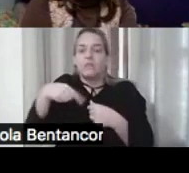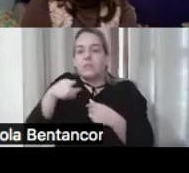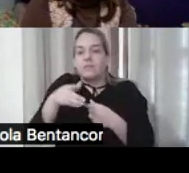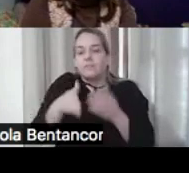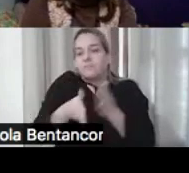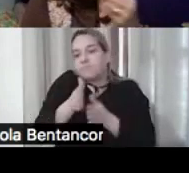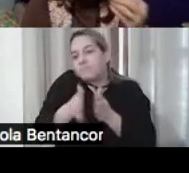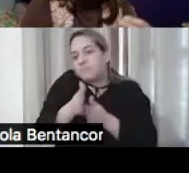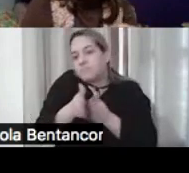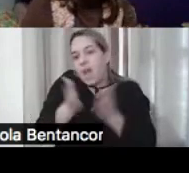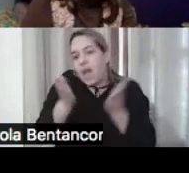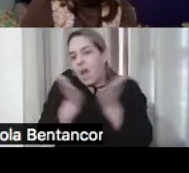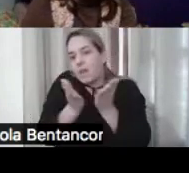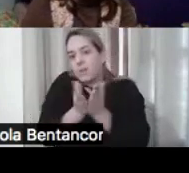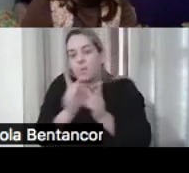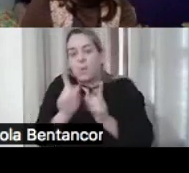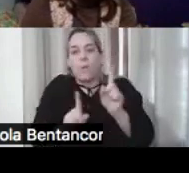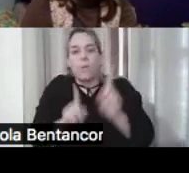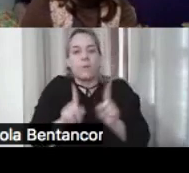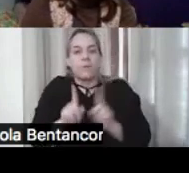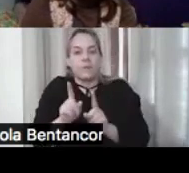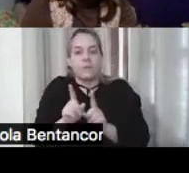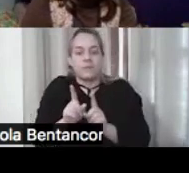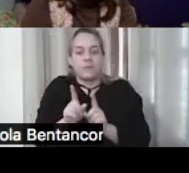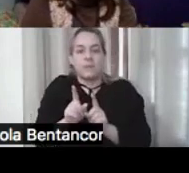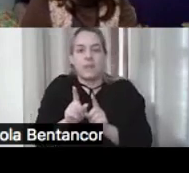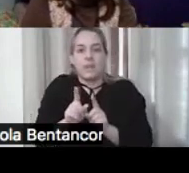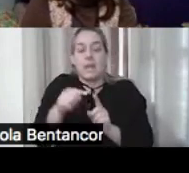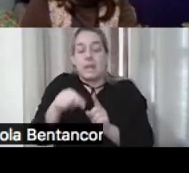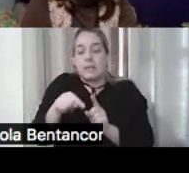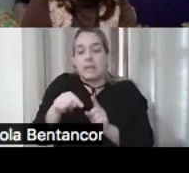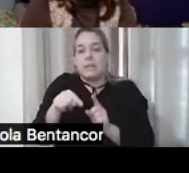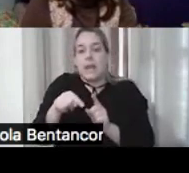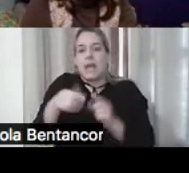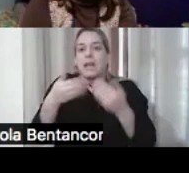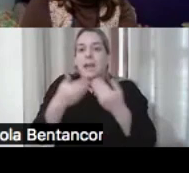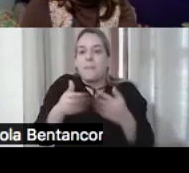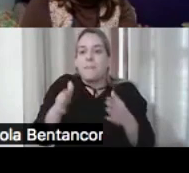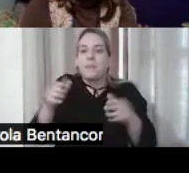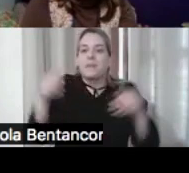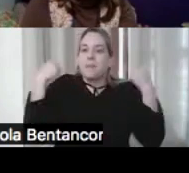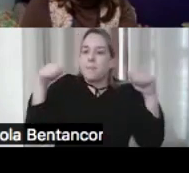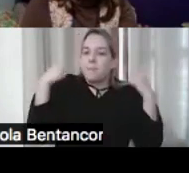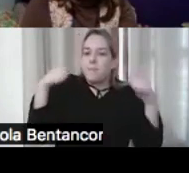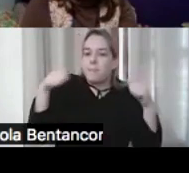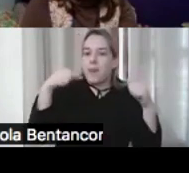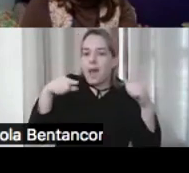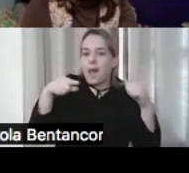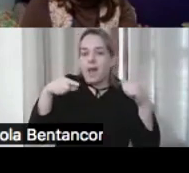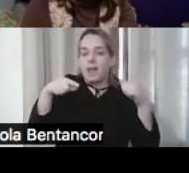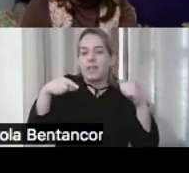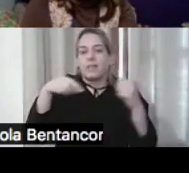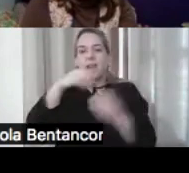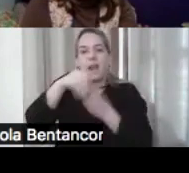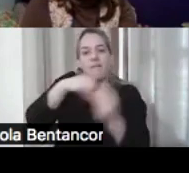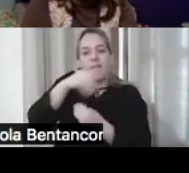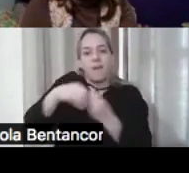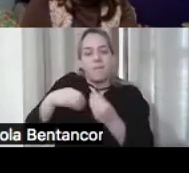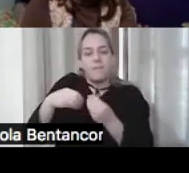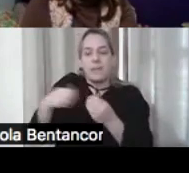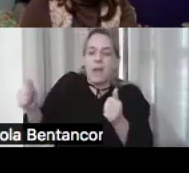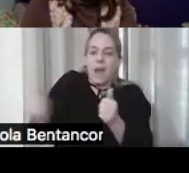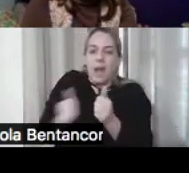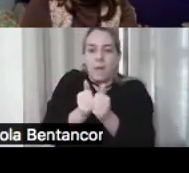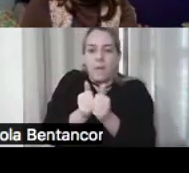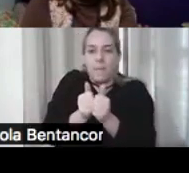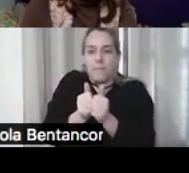temprana, y desde ahí, trabajando en entornos reales con esas familias, empecé a descubrir la necesidad que tenía para poder ejercer correctamente mi